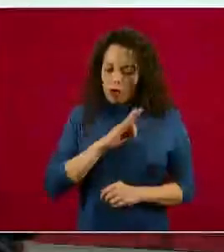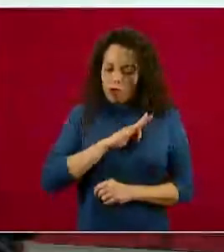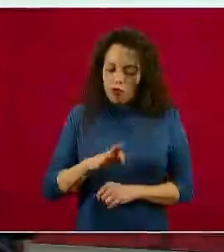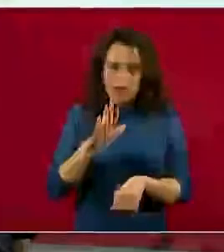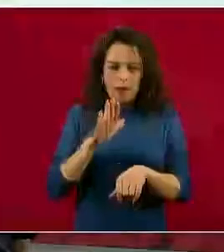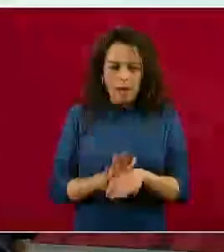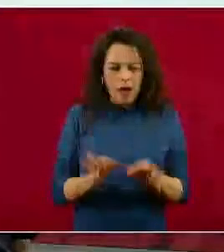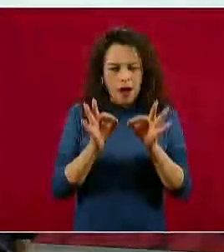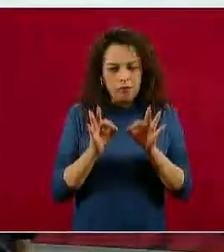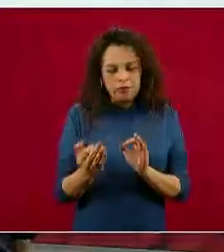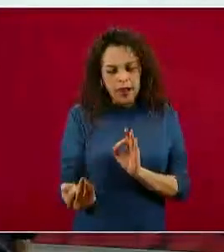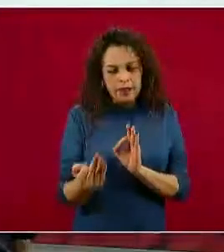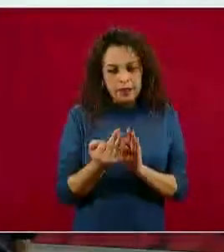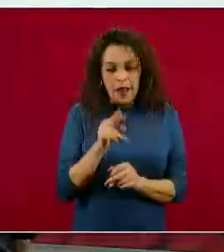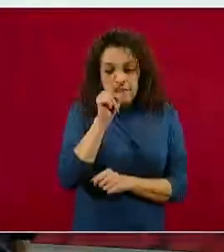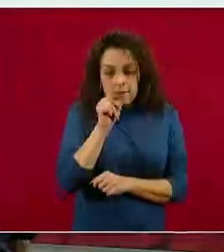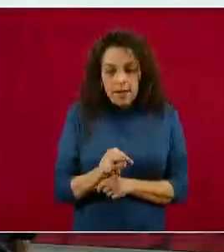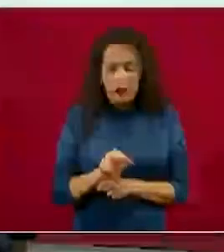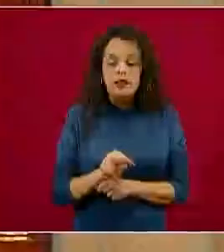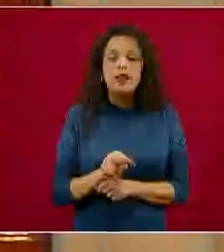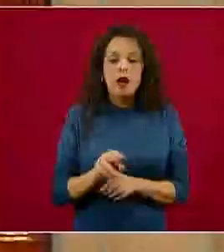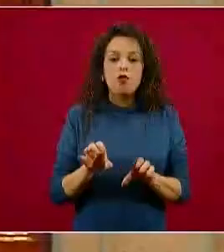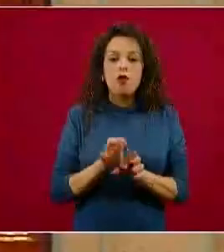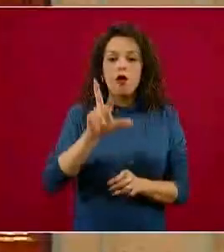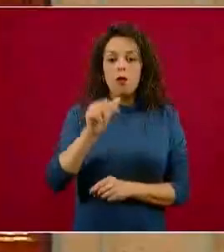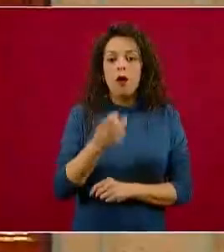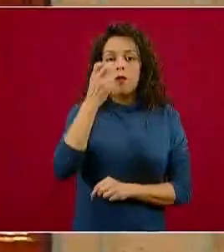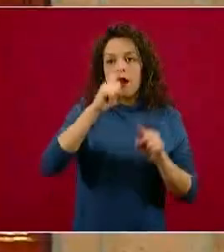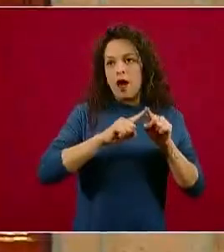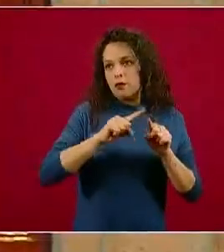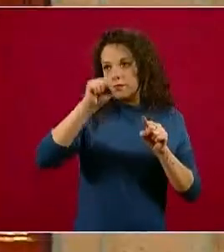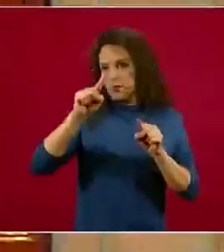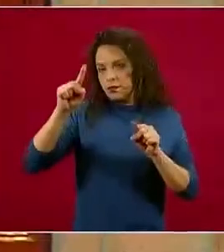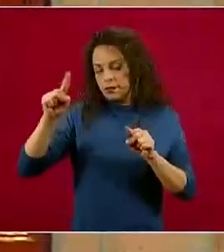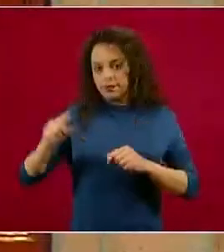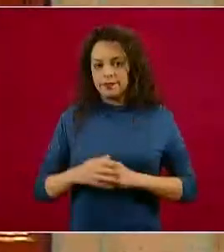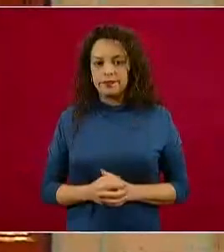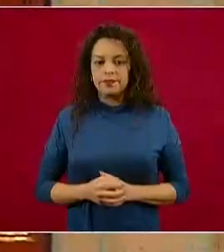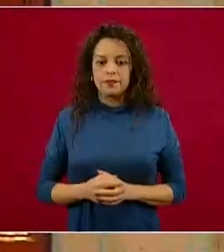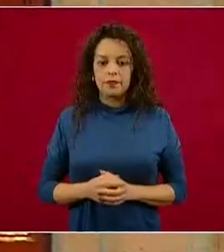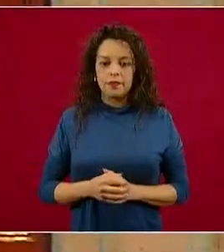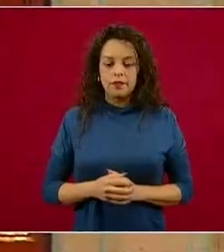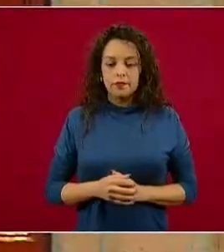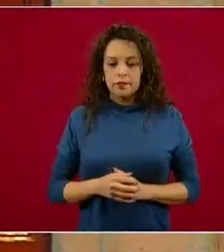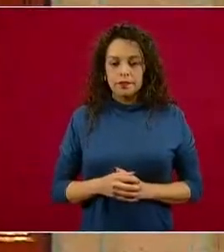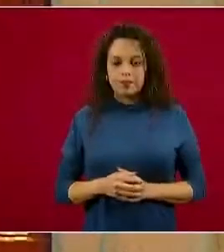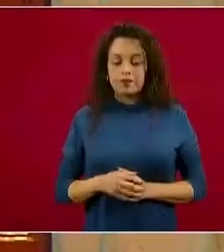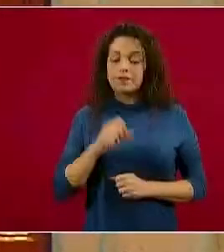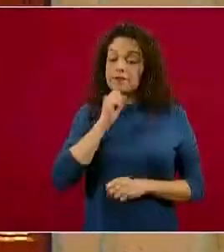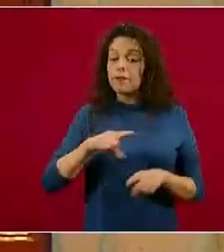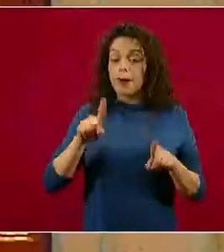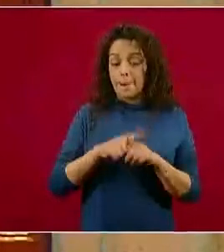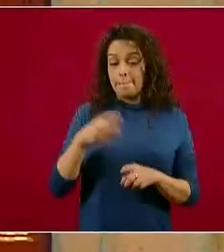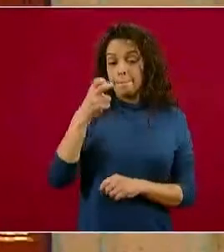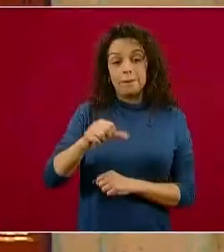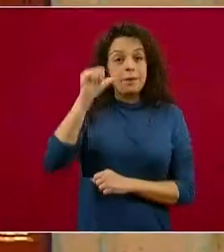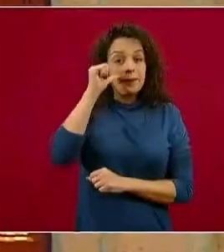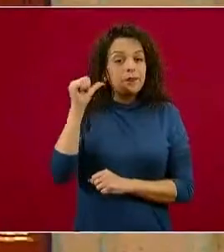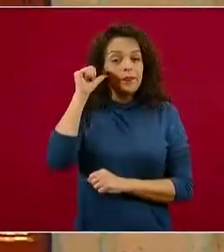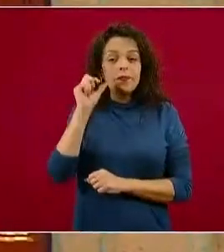realidad cuál es el comportamiento de esta curva y las tendencias. Y precisamente lo que ayer también veíamos